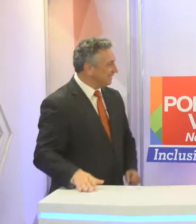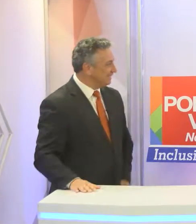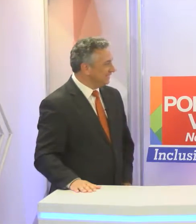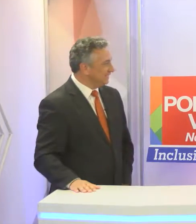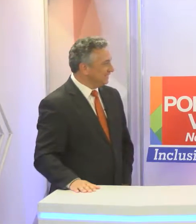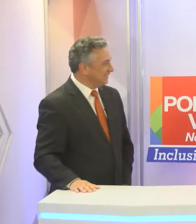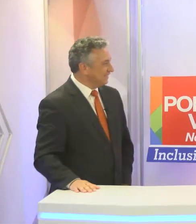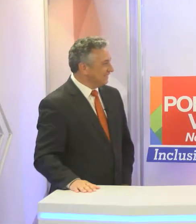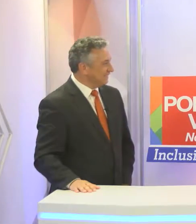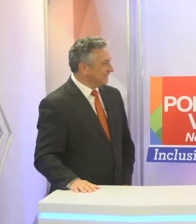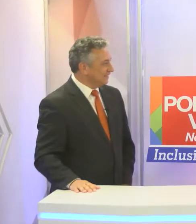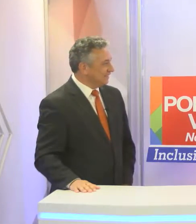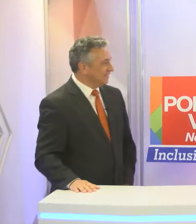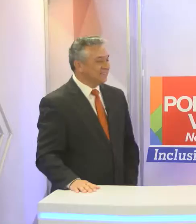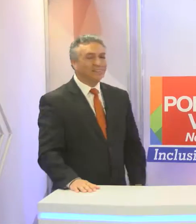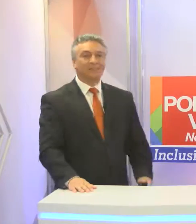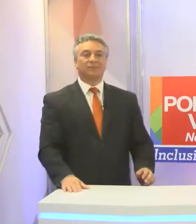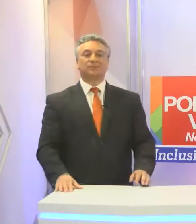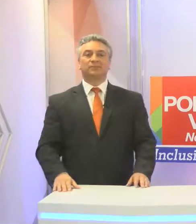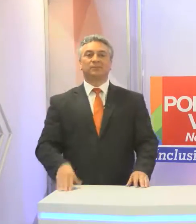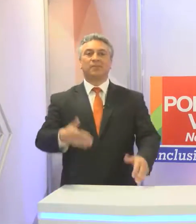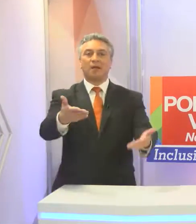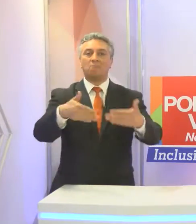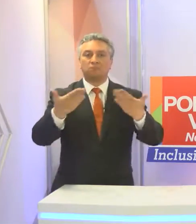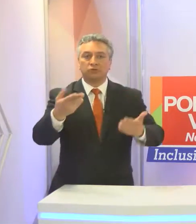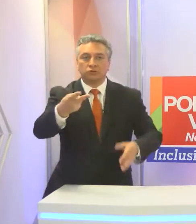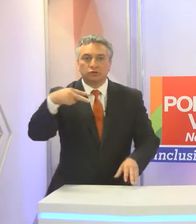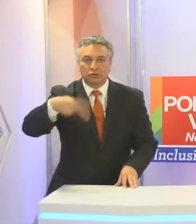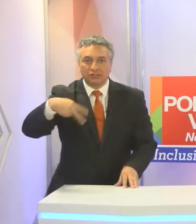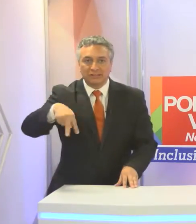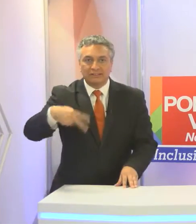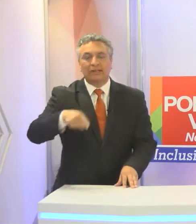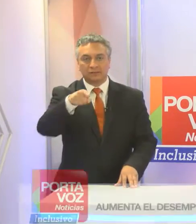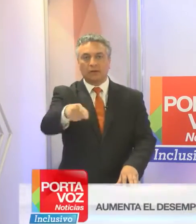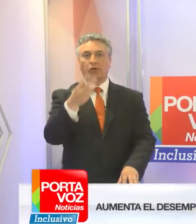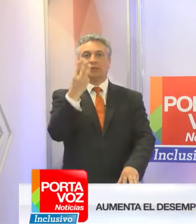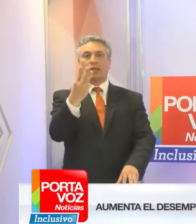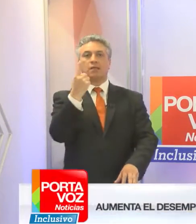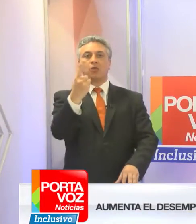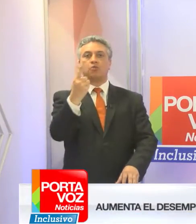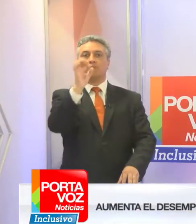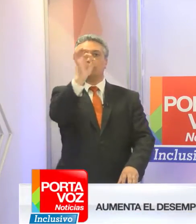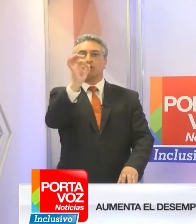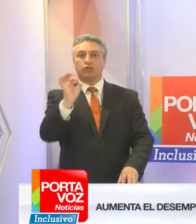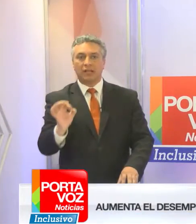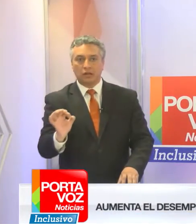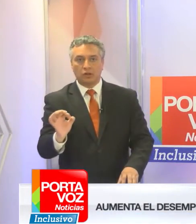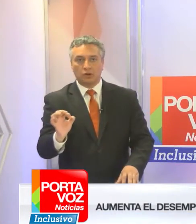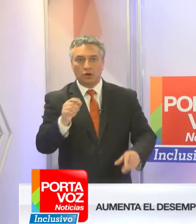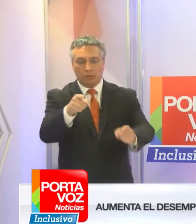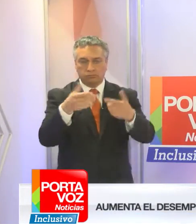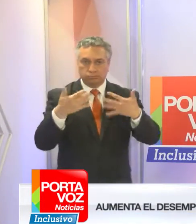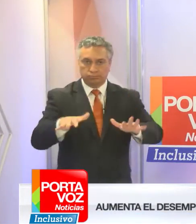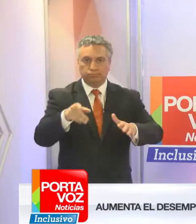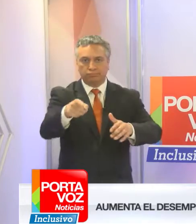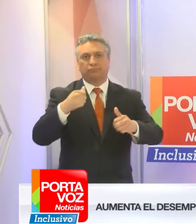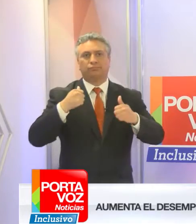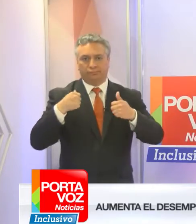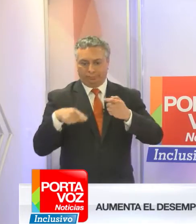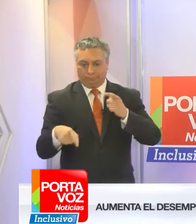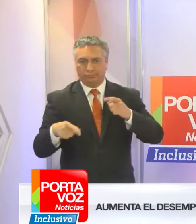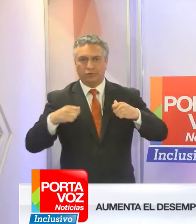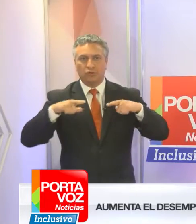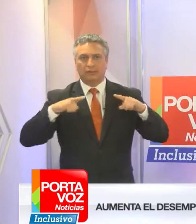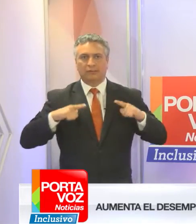Gracias. Bienvenido, entonces. Vamos a las noticias. A 31% subió el desempleo de los jóvenes profesionales de